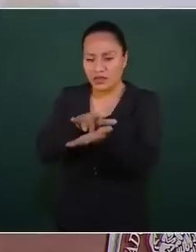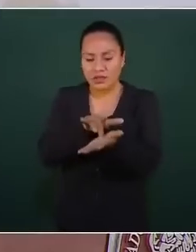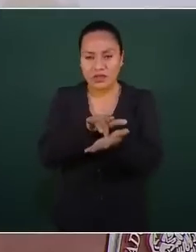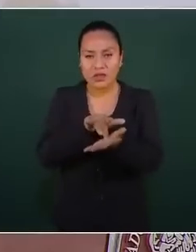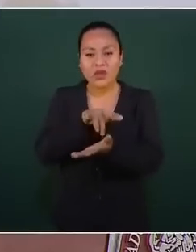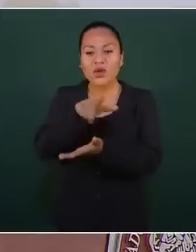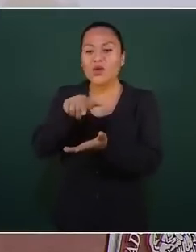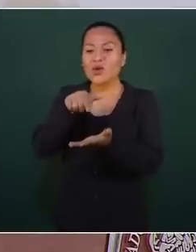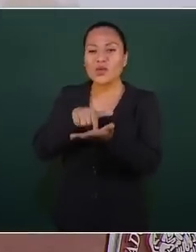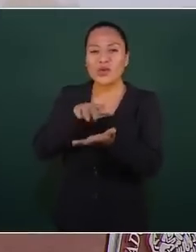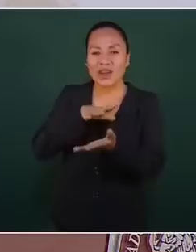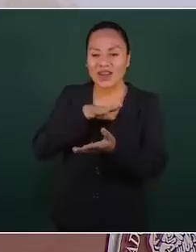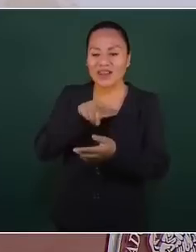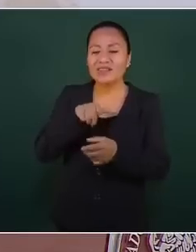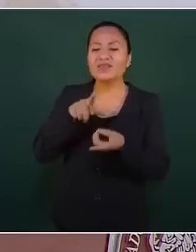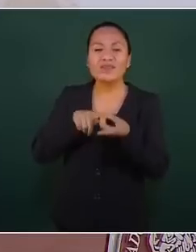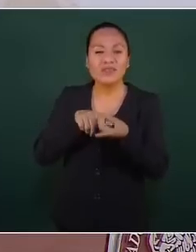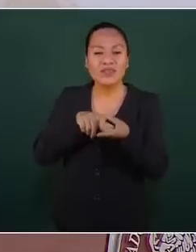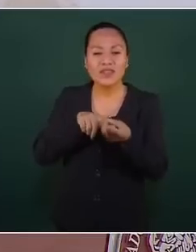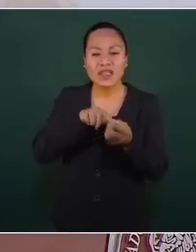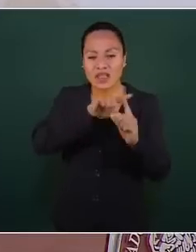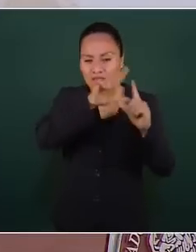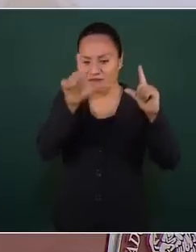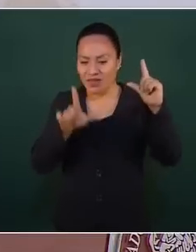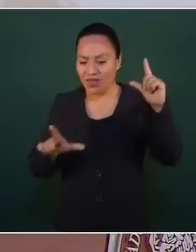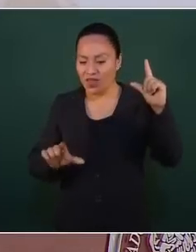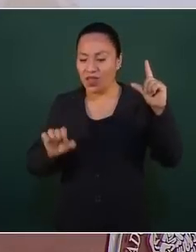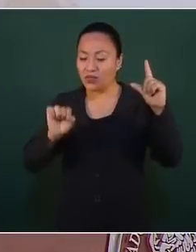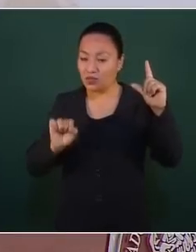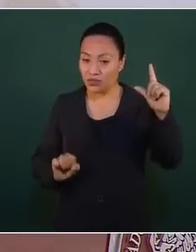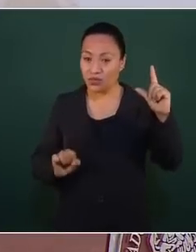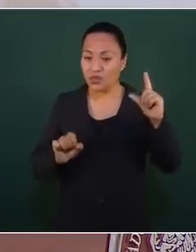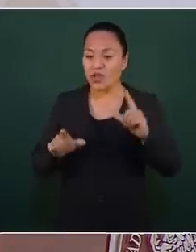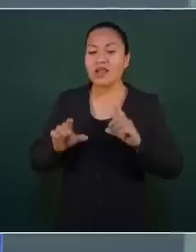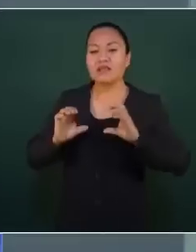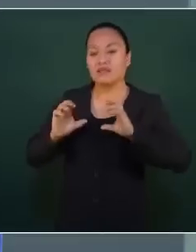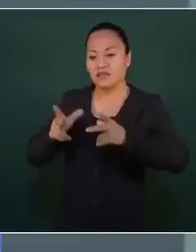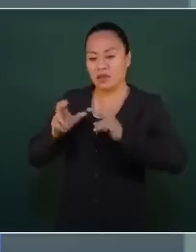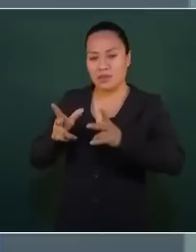Chiapas, en especial el Sembrando Vida